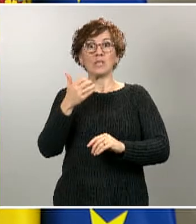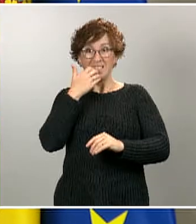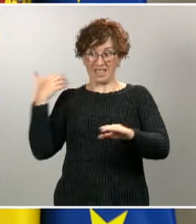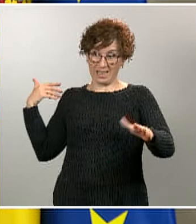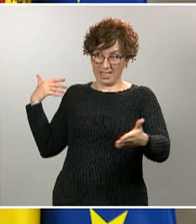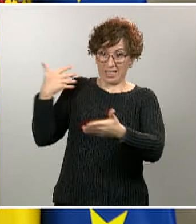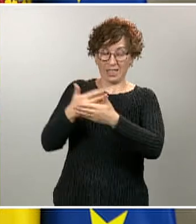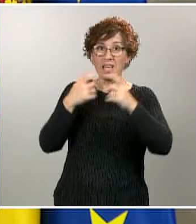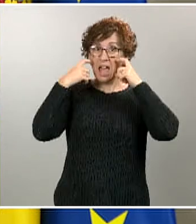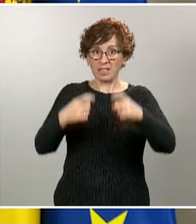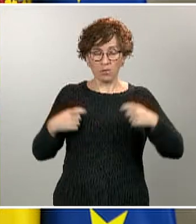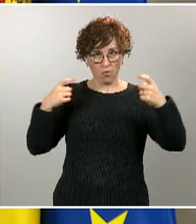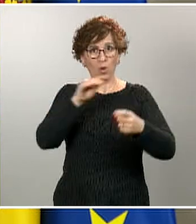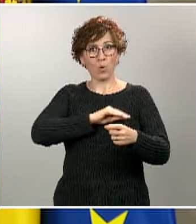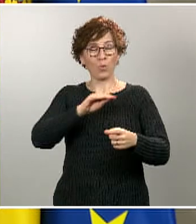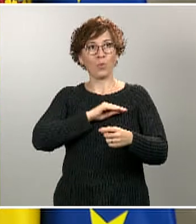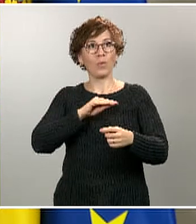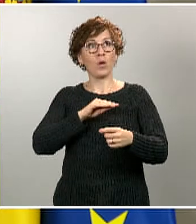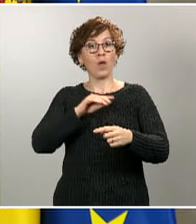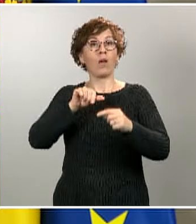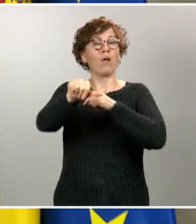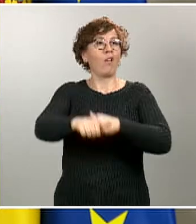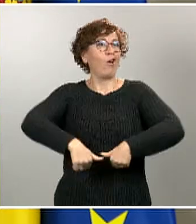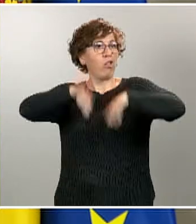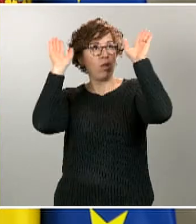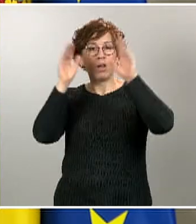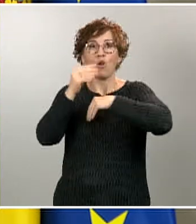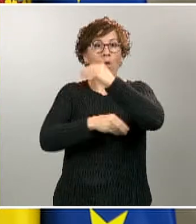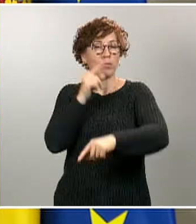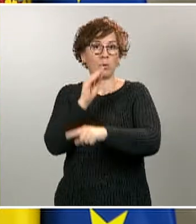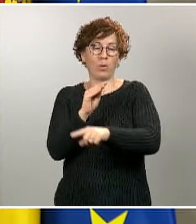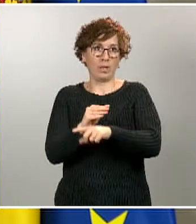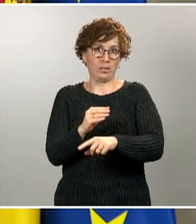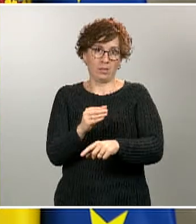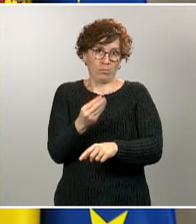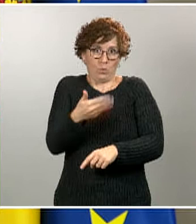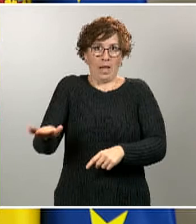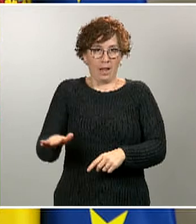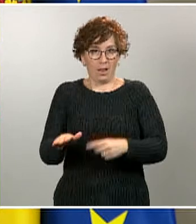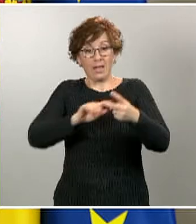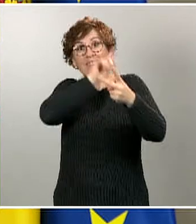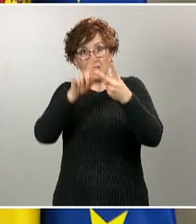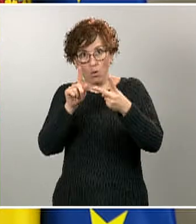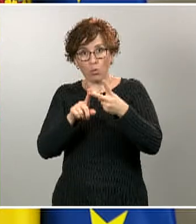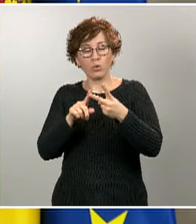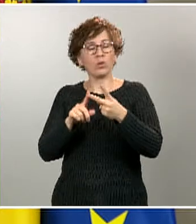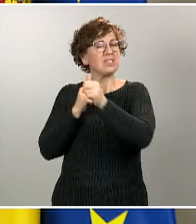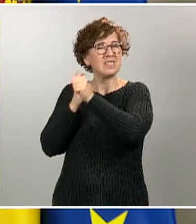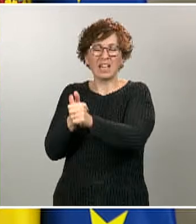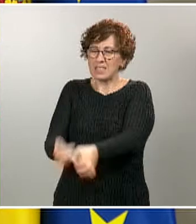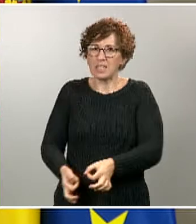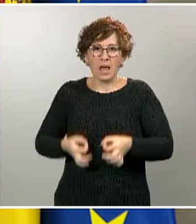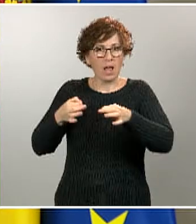aquí con mucha prudencia. En segundo lugar, lo que nos recomiendan, como siempre hemos hecho desde el principio, los expertos, los que entienden.